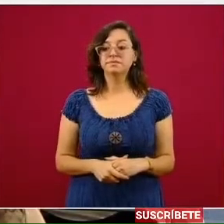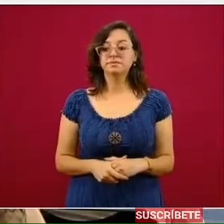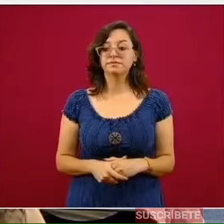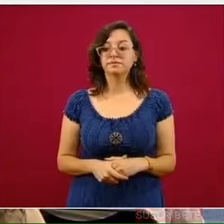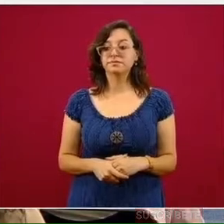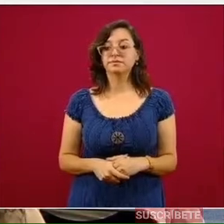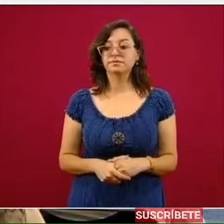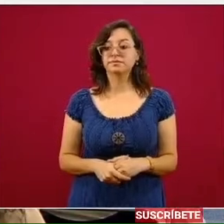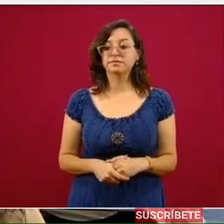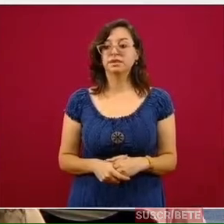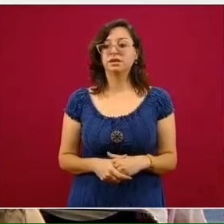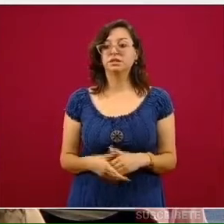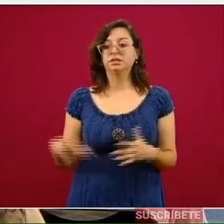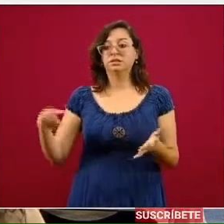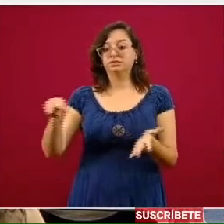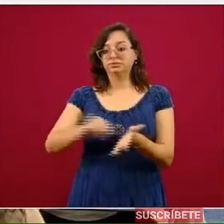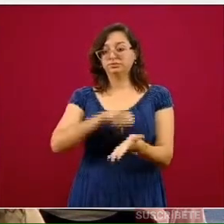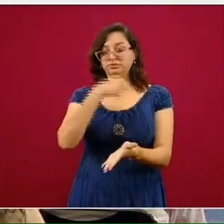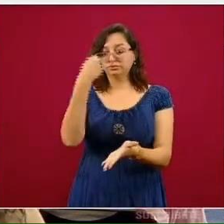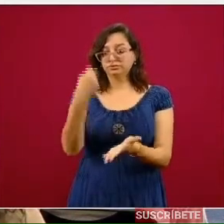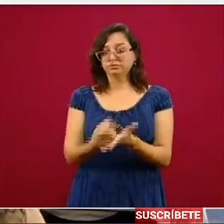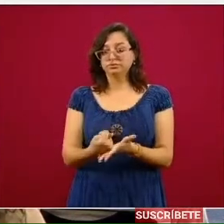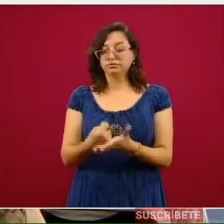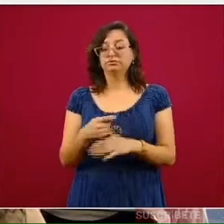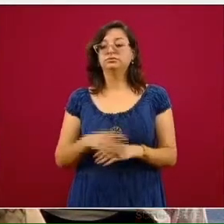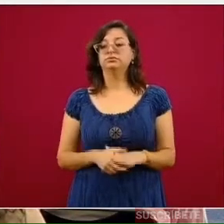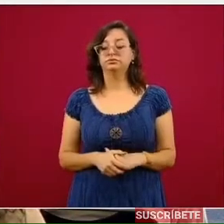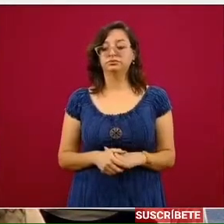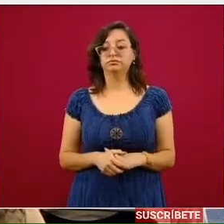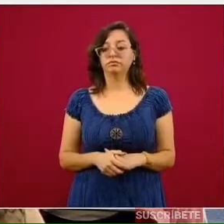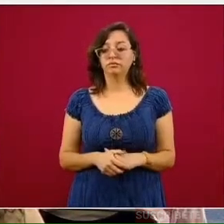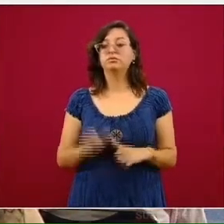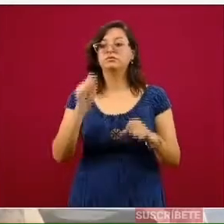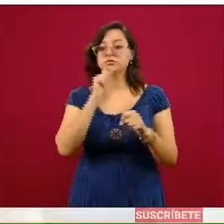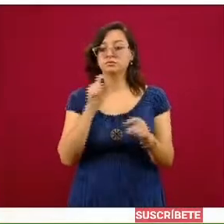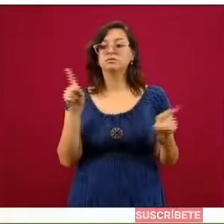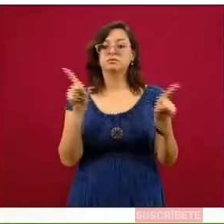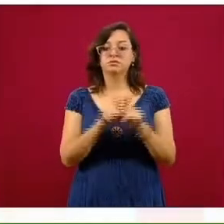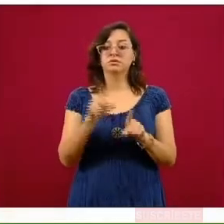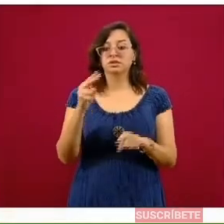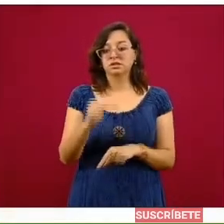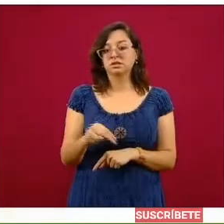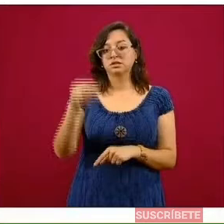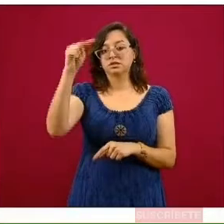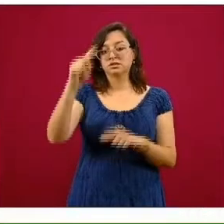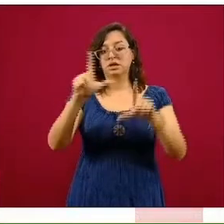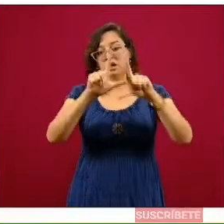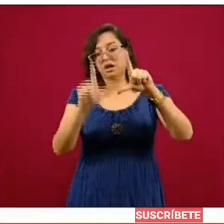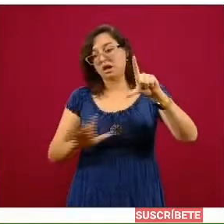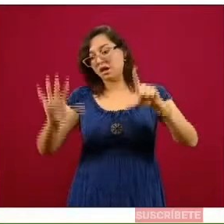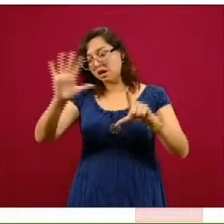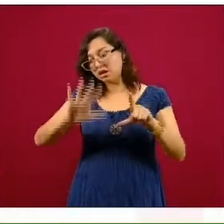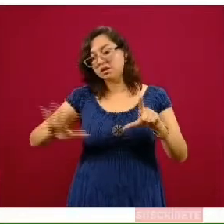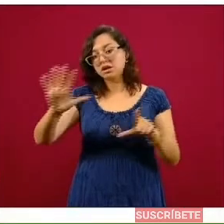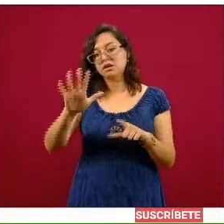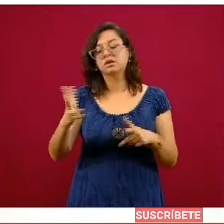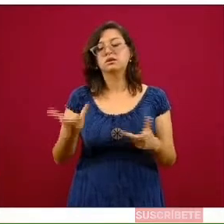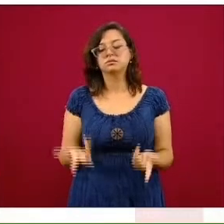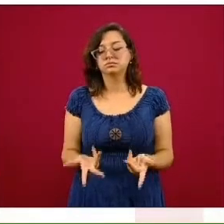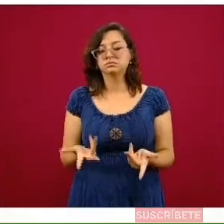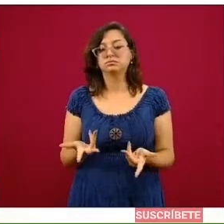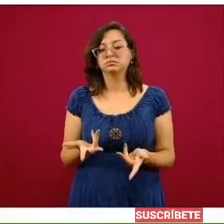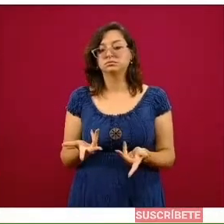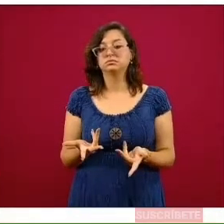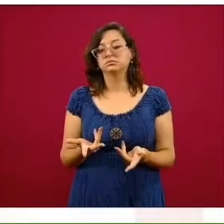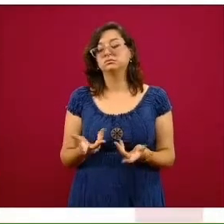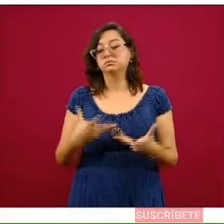siguiente. Tamaulipas, también un estado al norte y además pegado al Golfo de México. Su dispersión